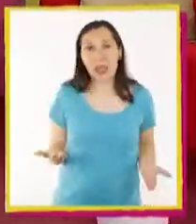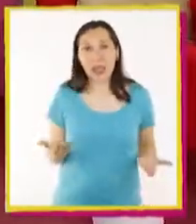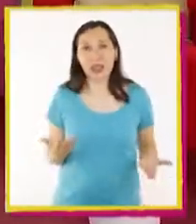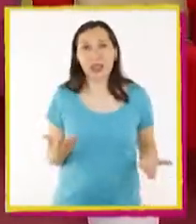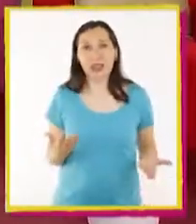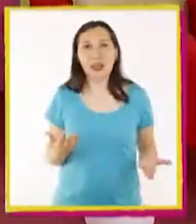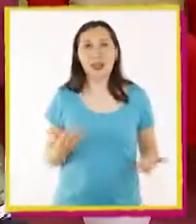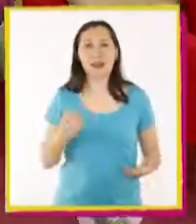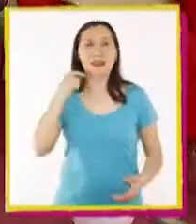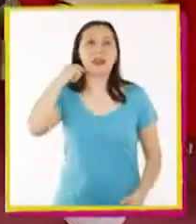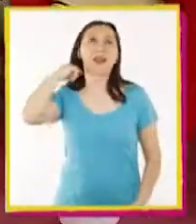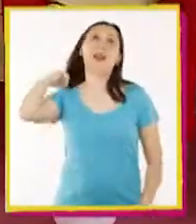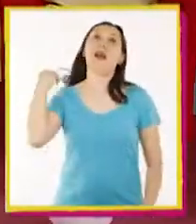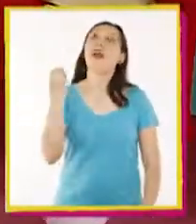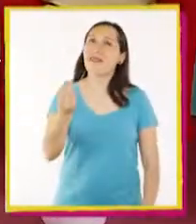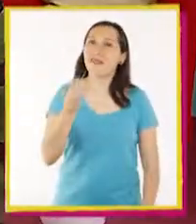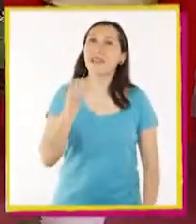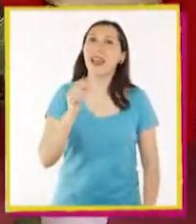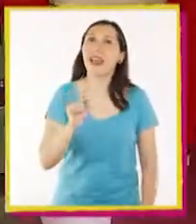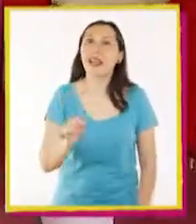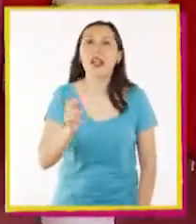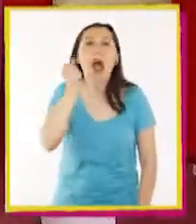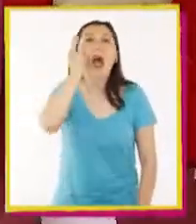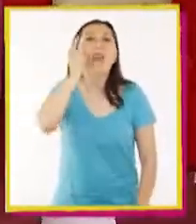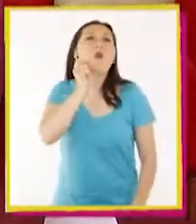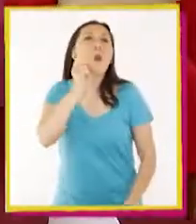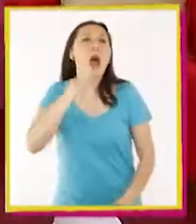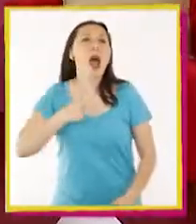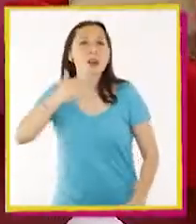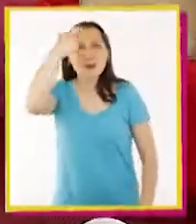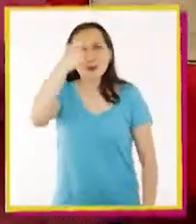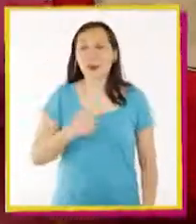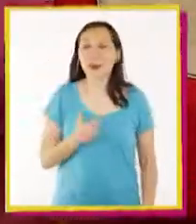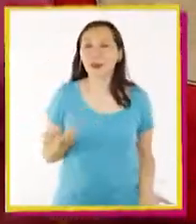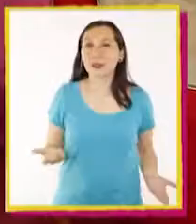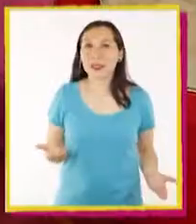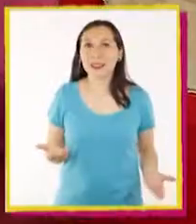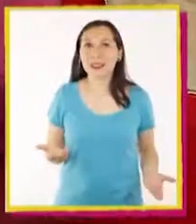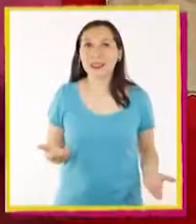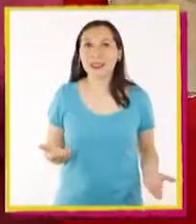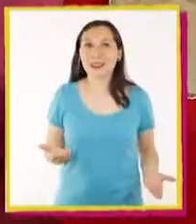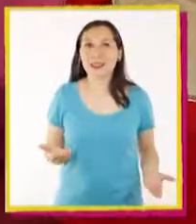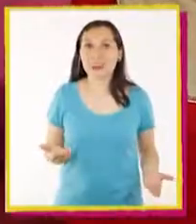miren. Miren esto. Adivinen qué soy.